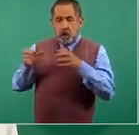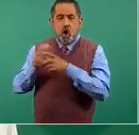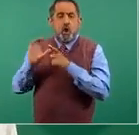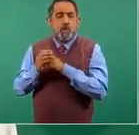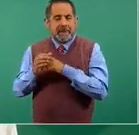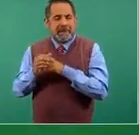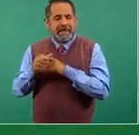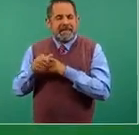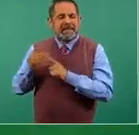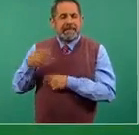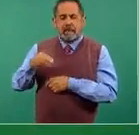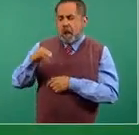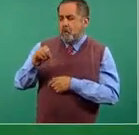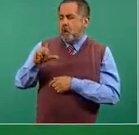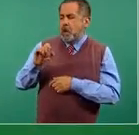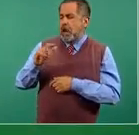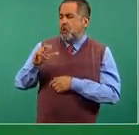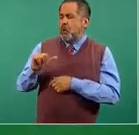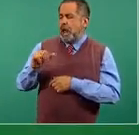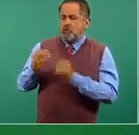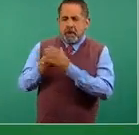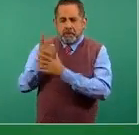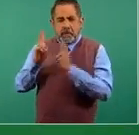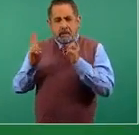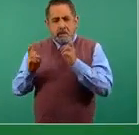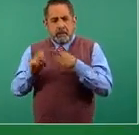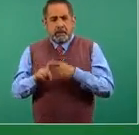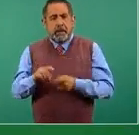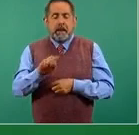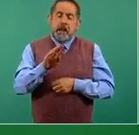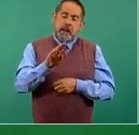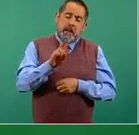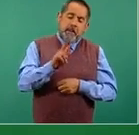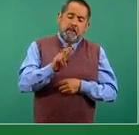Moléculas Nuevas sobre